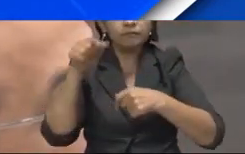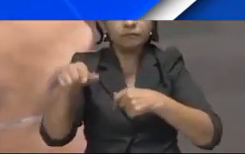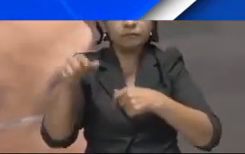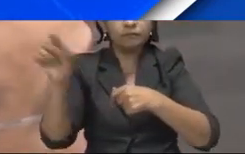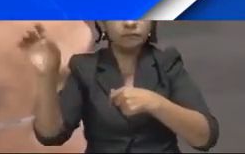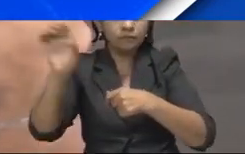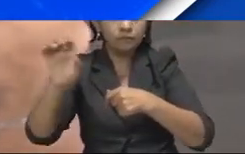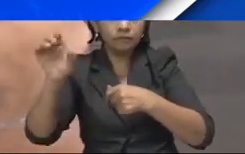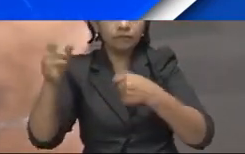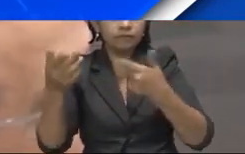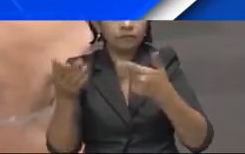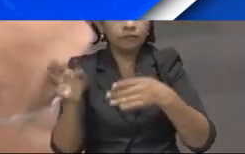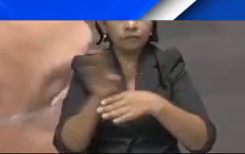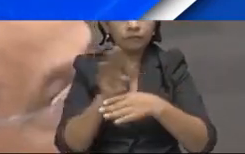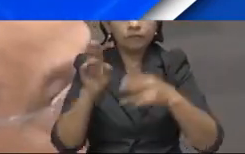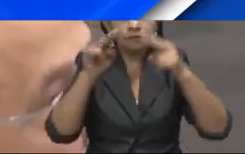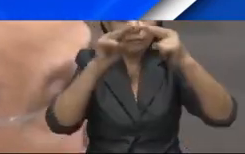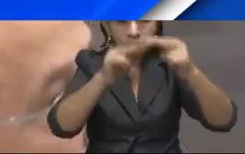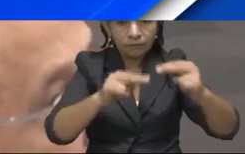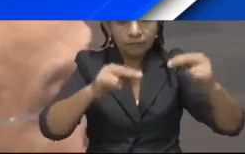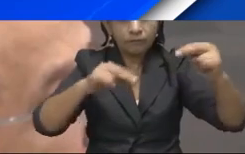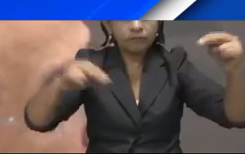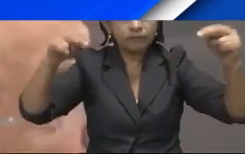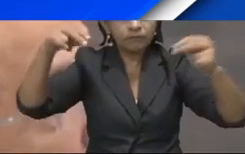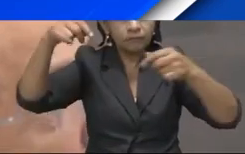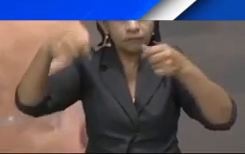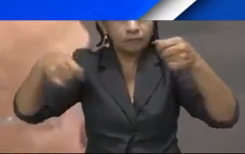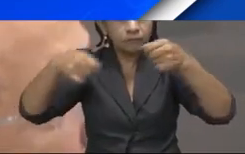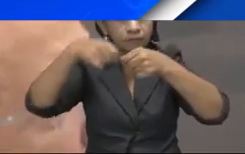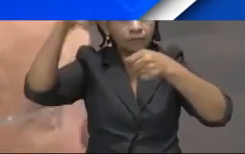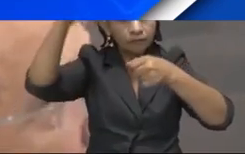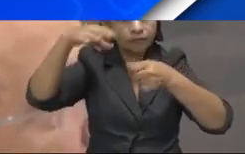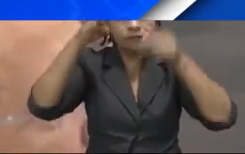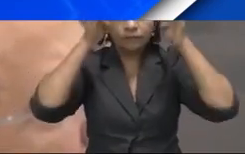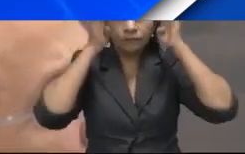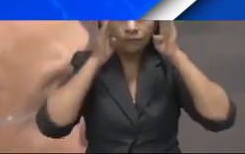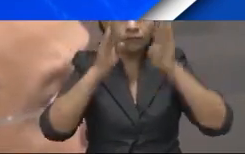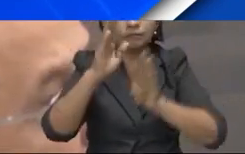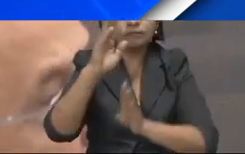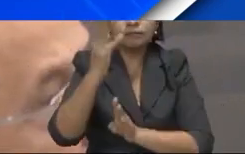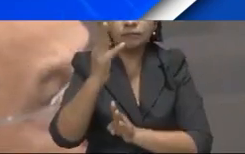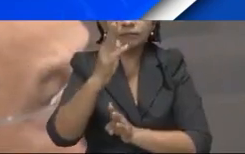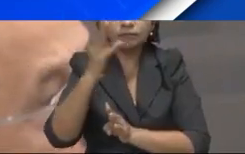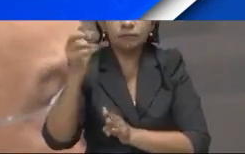europeo. Este sector eléctrico, perdón, cuenta con una cobertura del